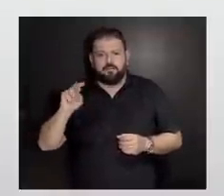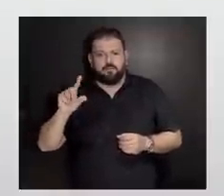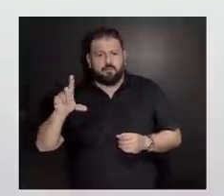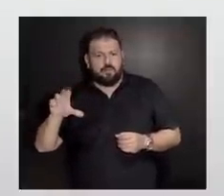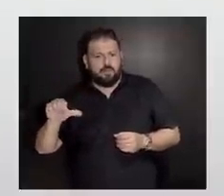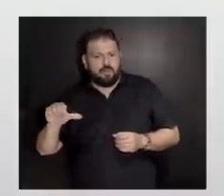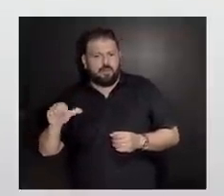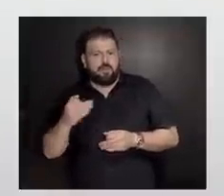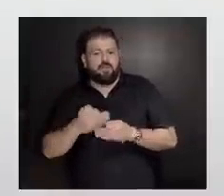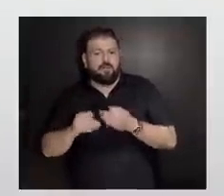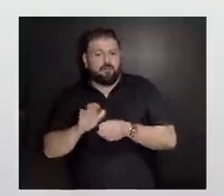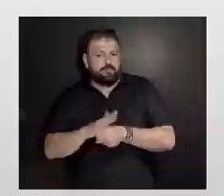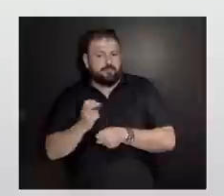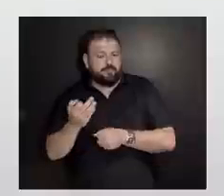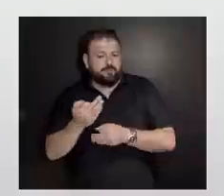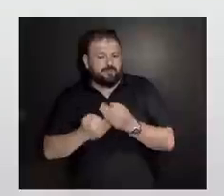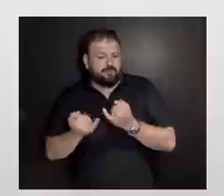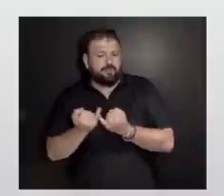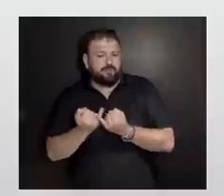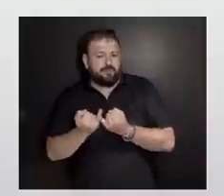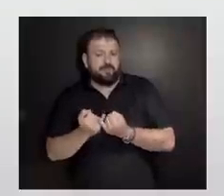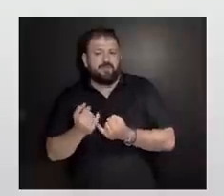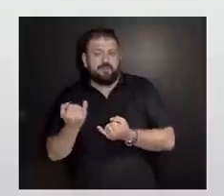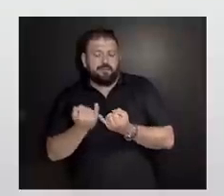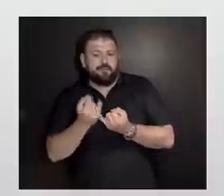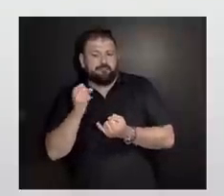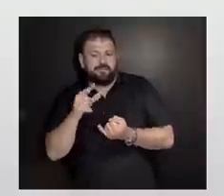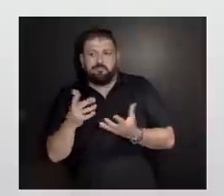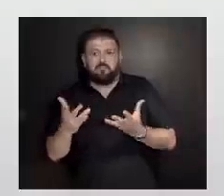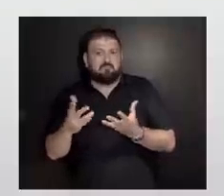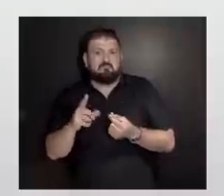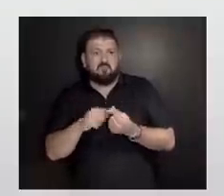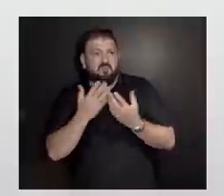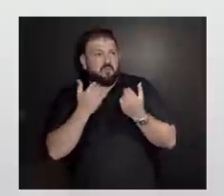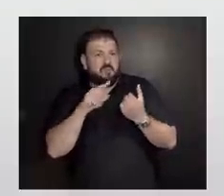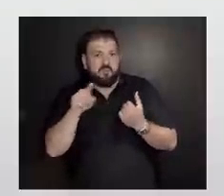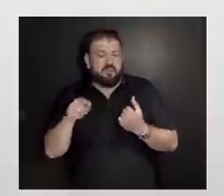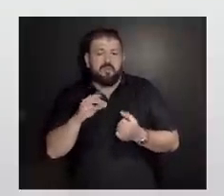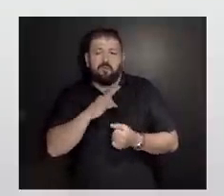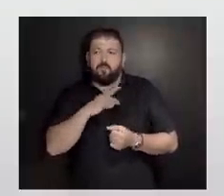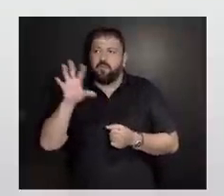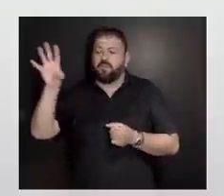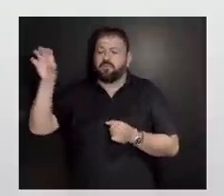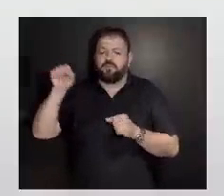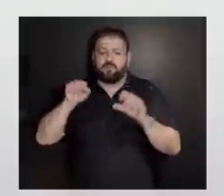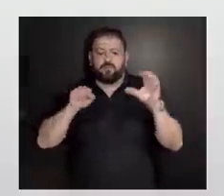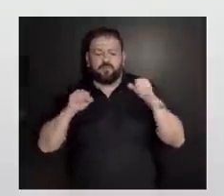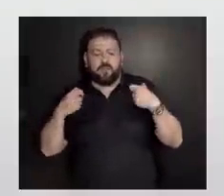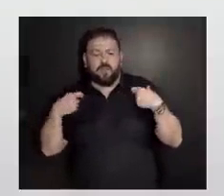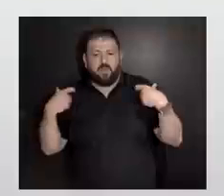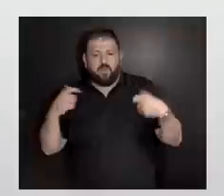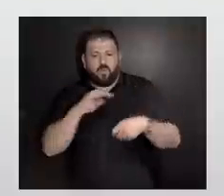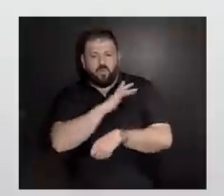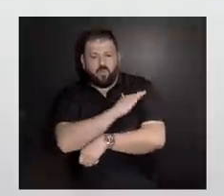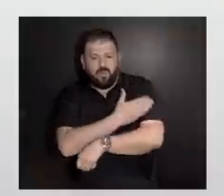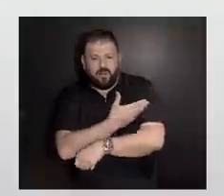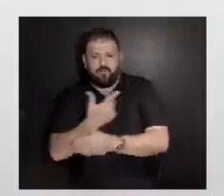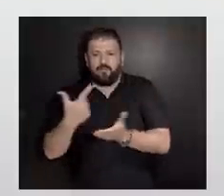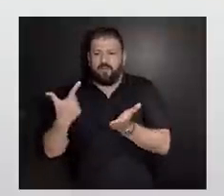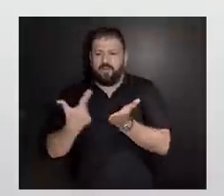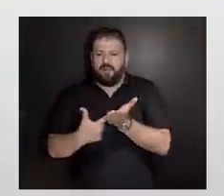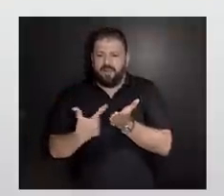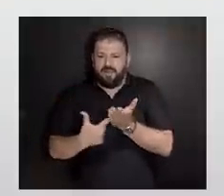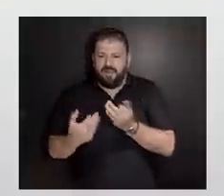lo que es, por ejemplo, el músculo y la grasa y genera estos cuerpos cetónicos, así los conocemos. Es